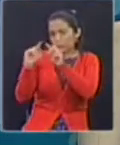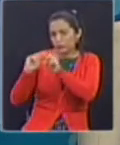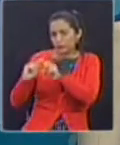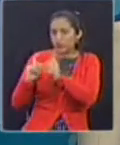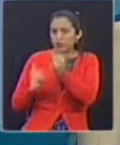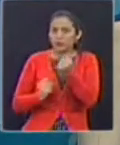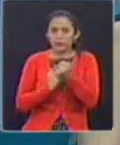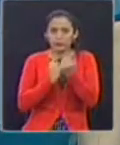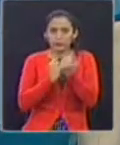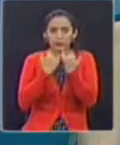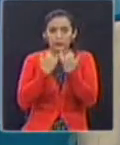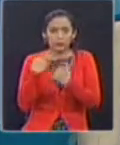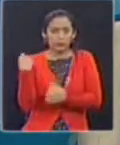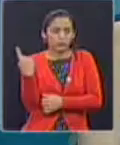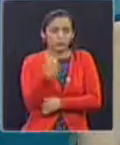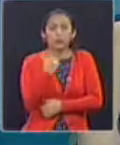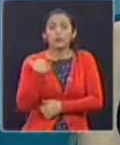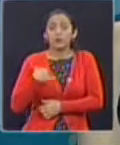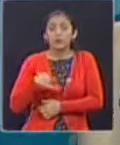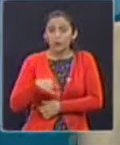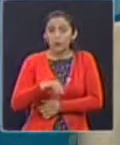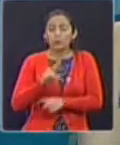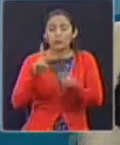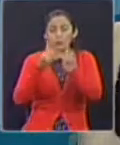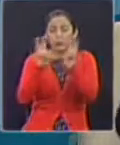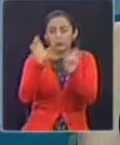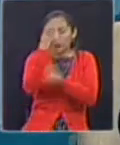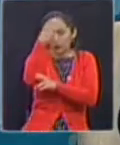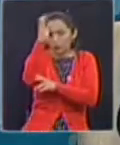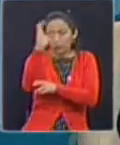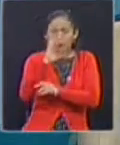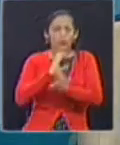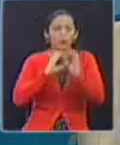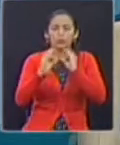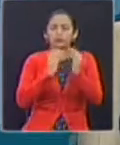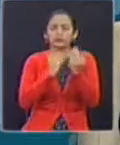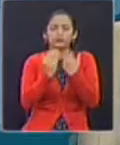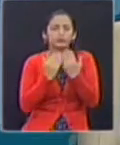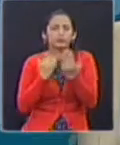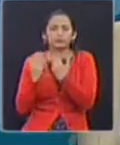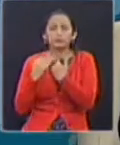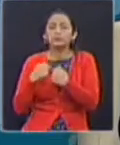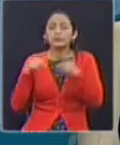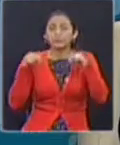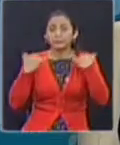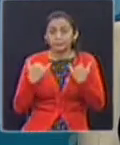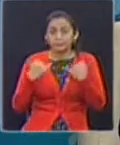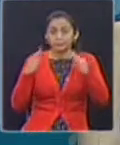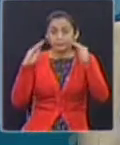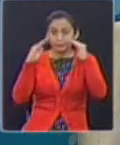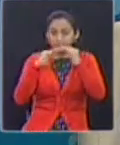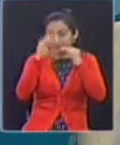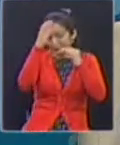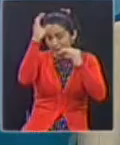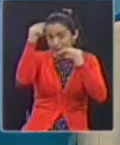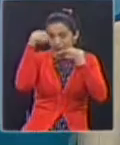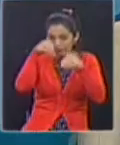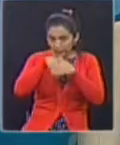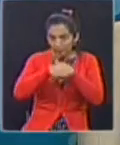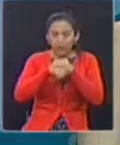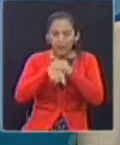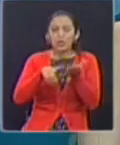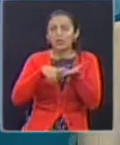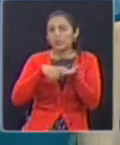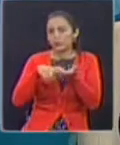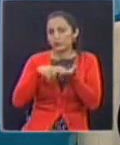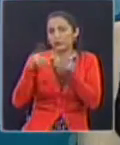justamente haciendo los diálogos culturales. Ahora mismo empieza uno en la Casa de la Cultura Ecuatoriana. Hemos hecho